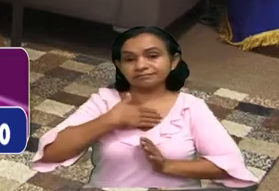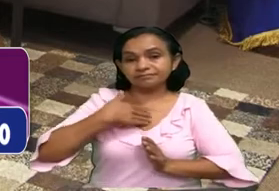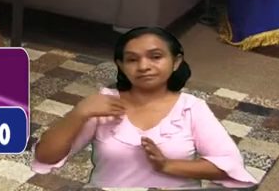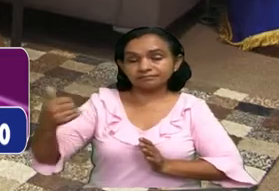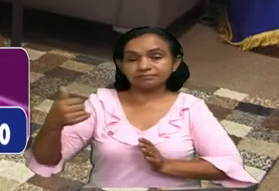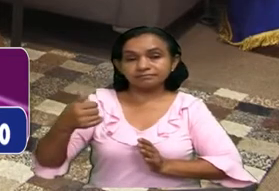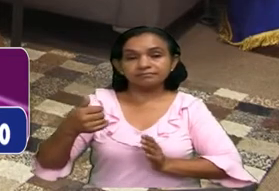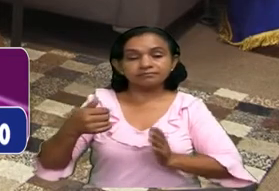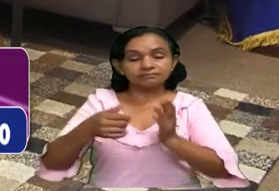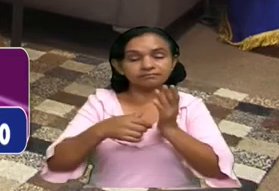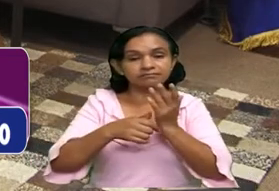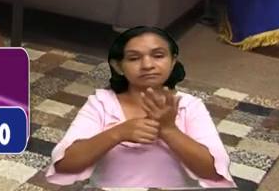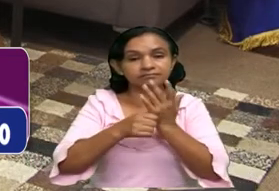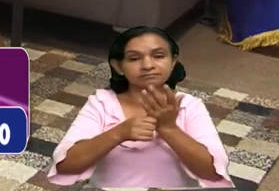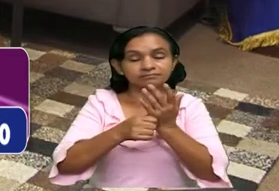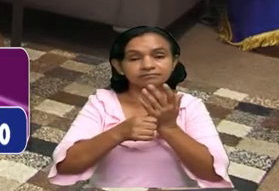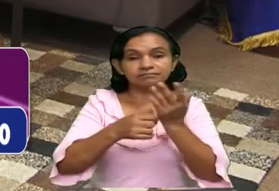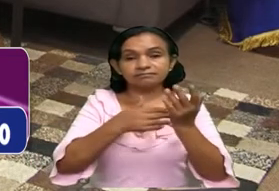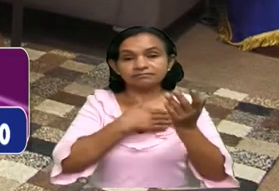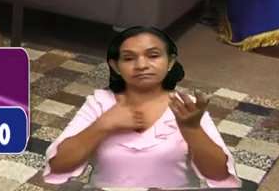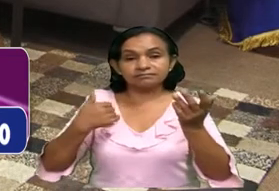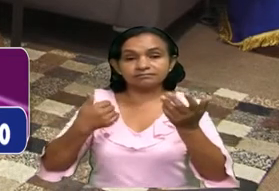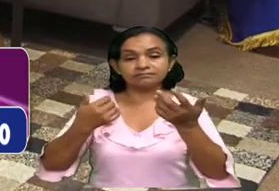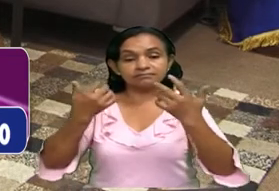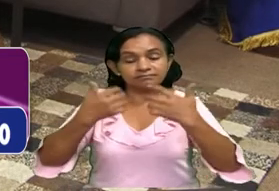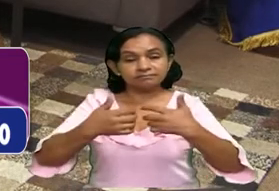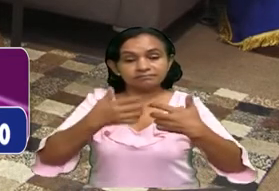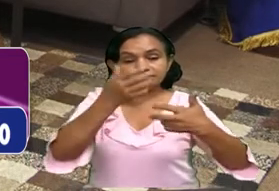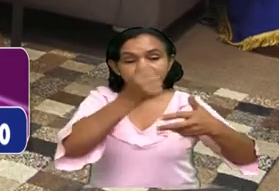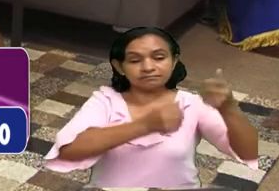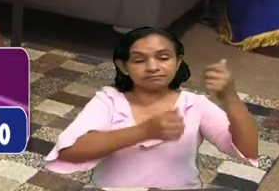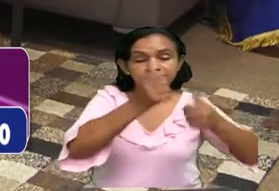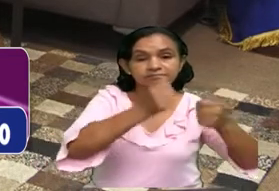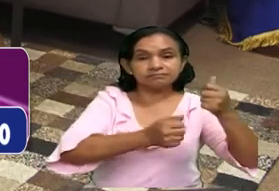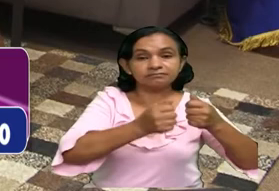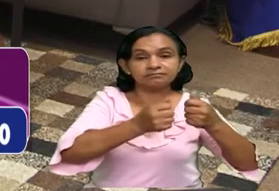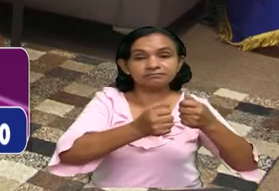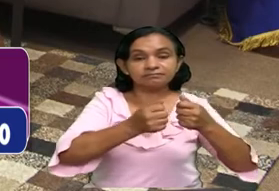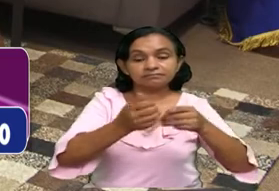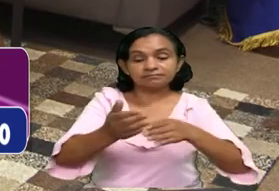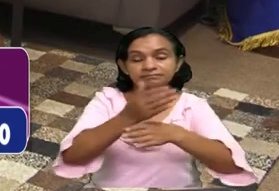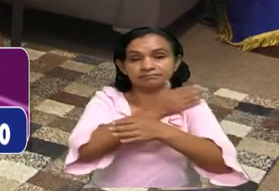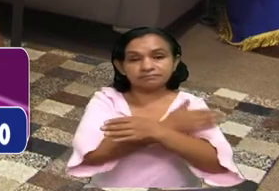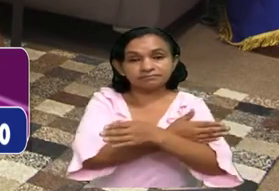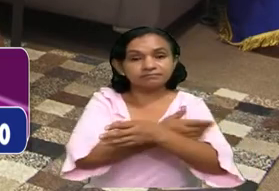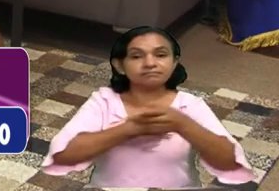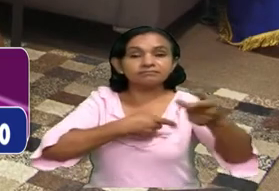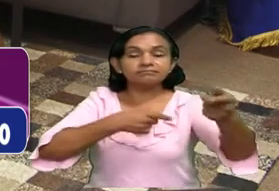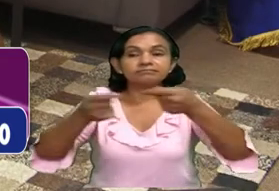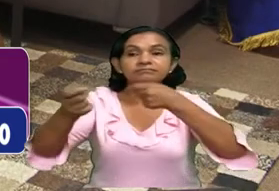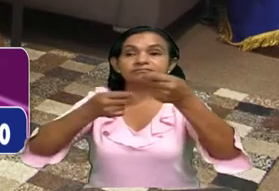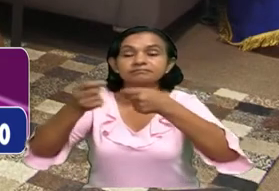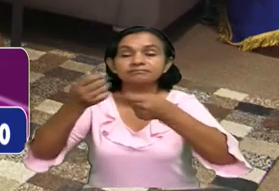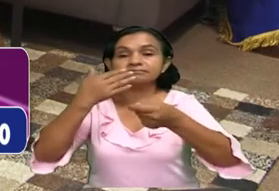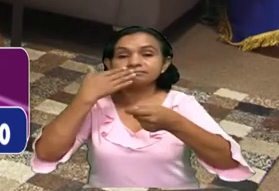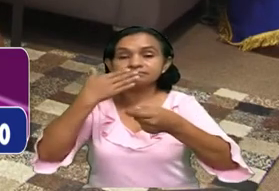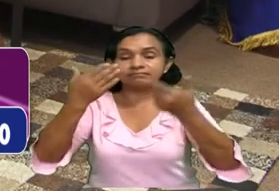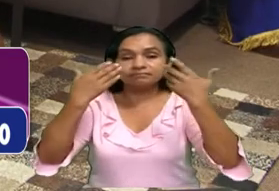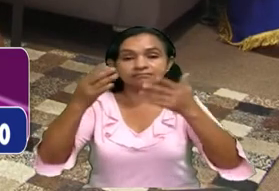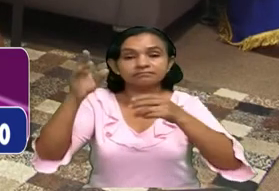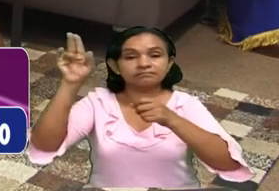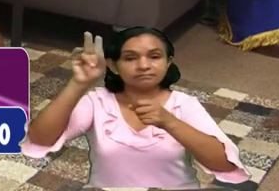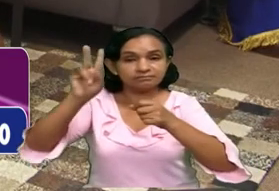que han tenido los mataderos y la industria de la leche en este país fue durante estábamos exportando en buenas condiciones